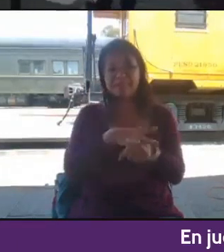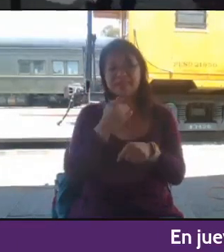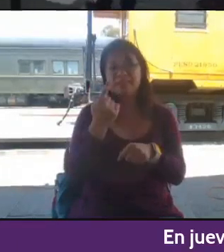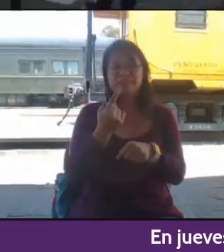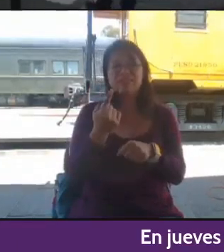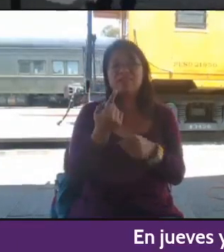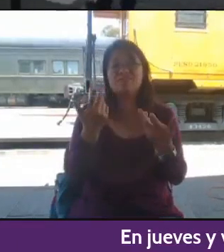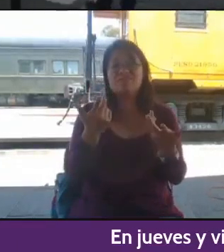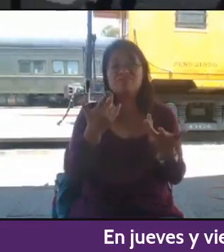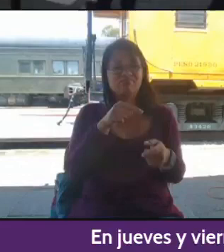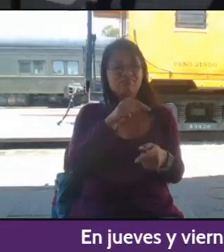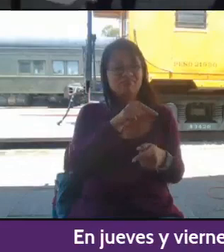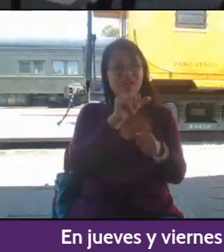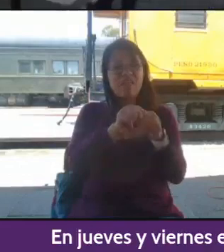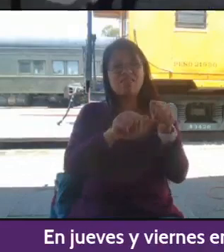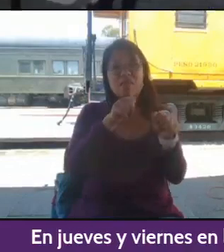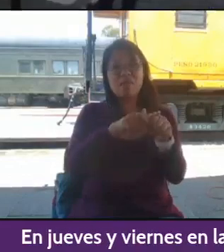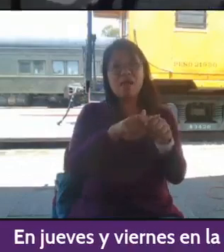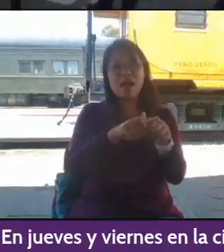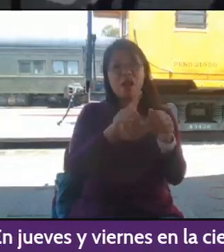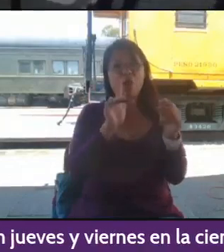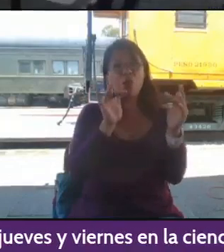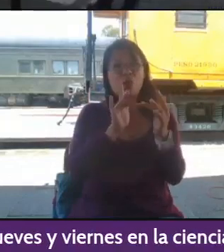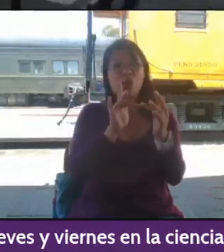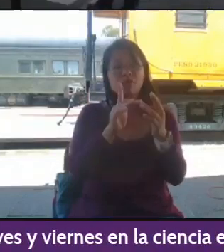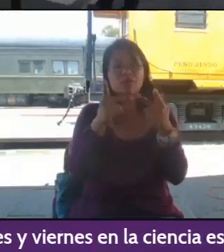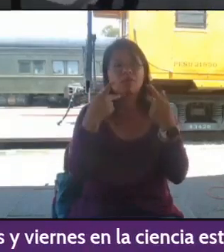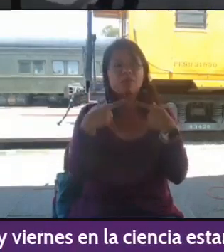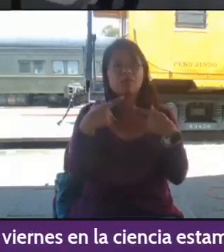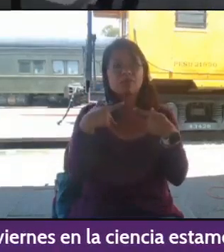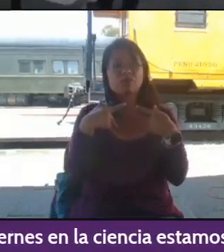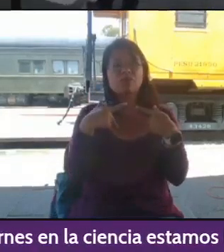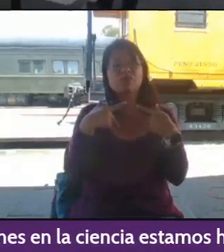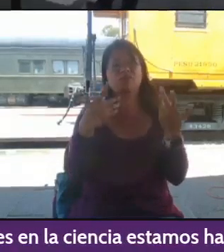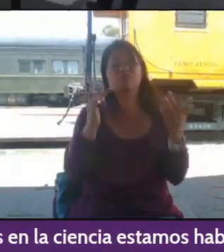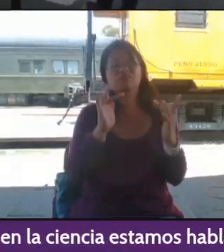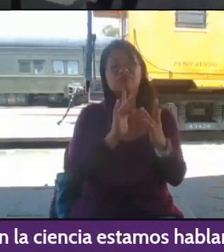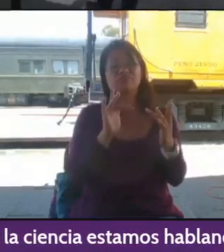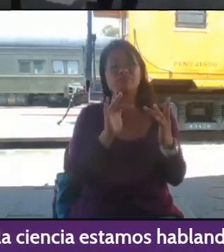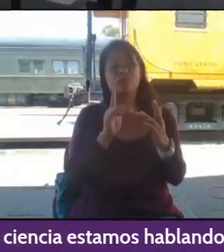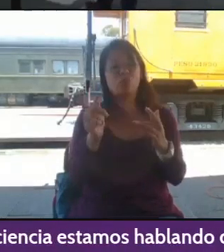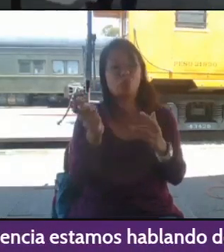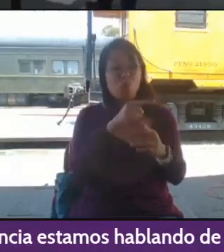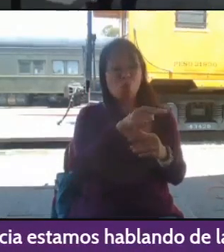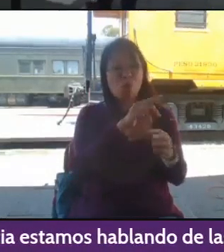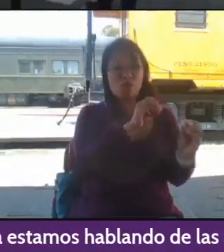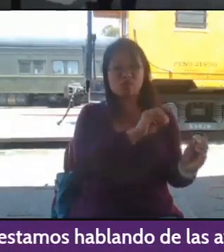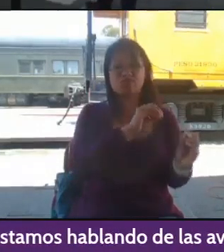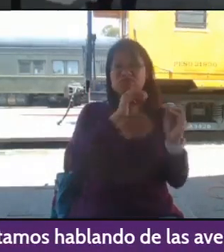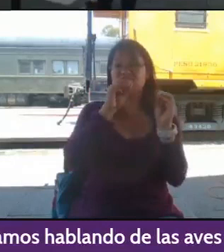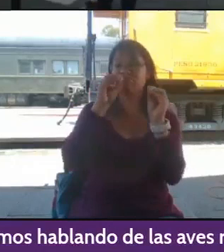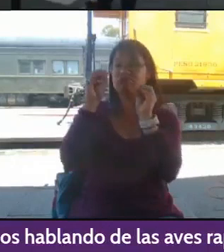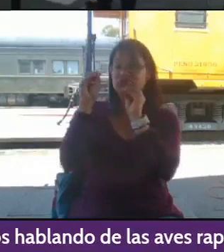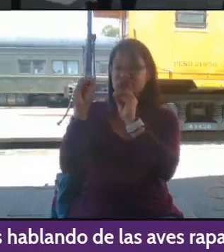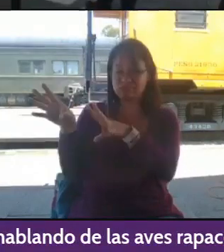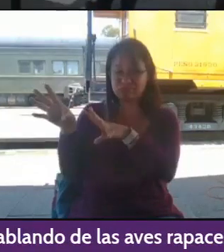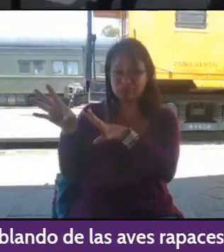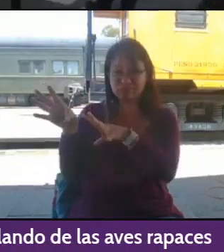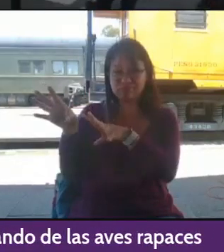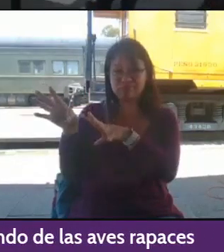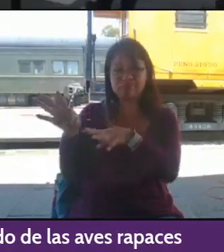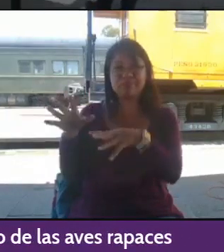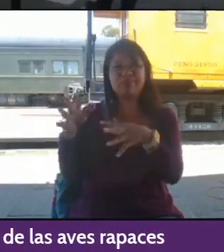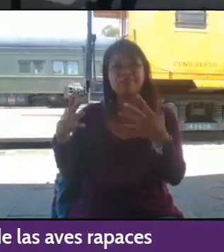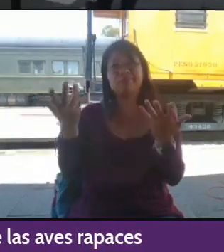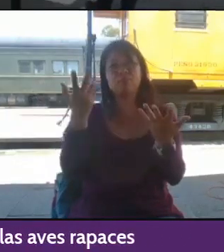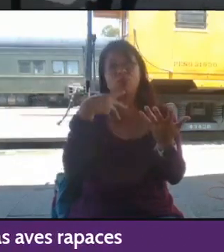que hacemos es acostumbrar al animalito al contacto con las personas. Y cuando lo soltemos, ese animalito va a ir a buscar a una persona para que le dé